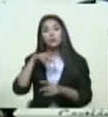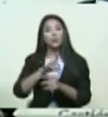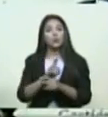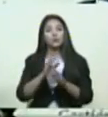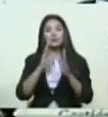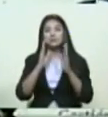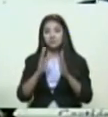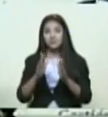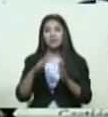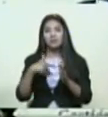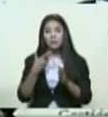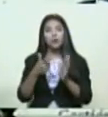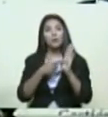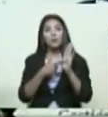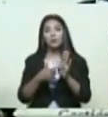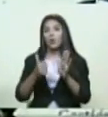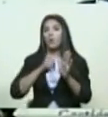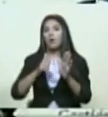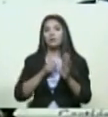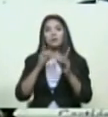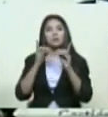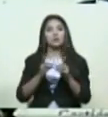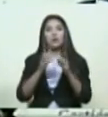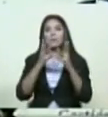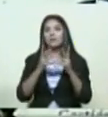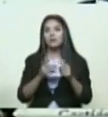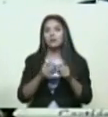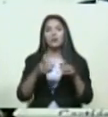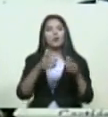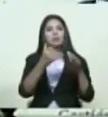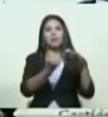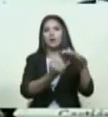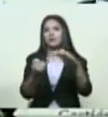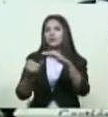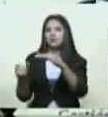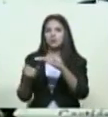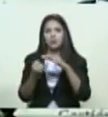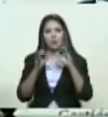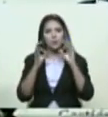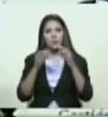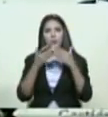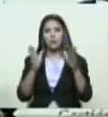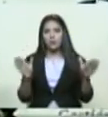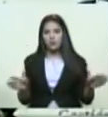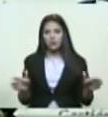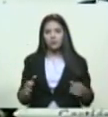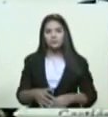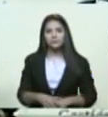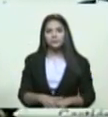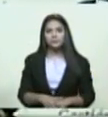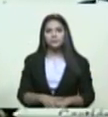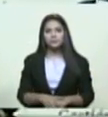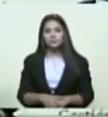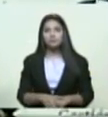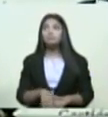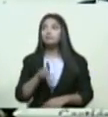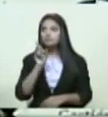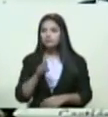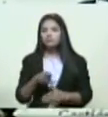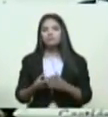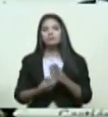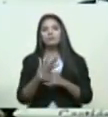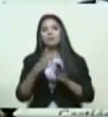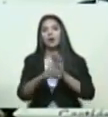cual se puede dar a conocer cualquier acto administrativo emanado de los organismos públicos. Igualmente, el haber creado esta